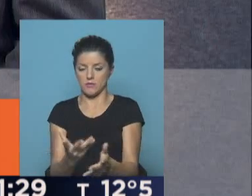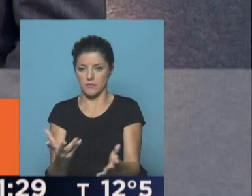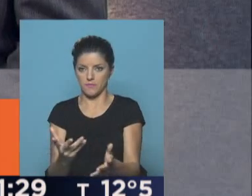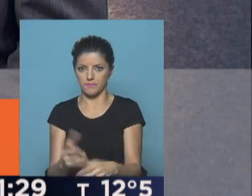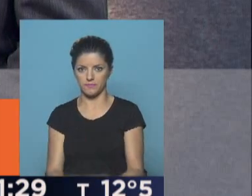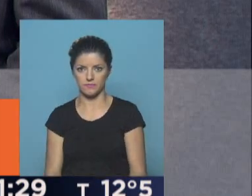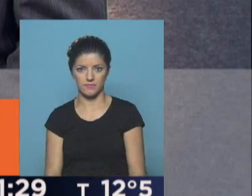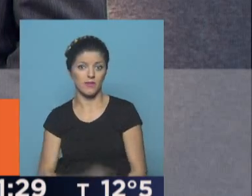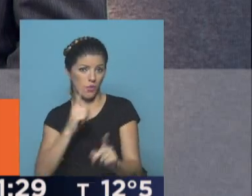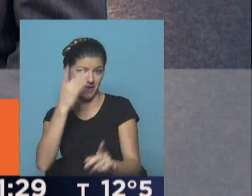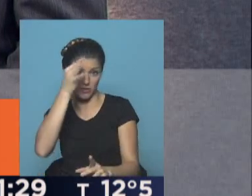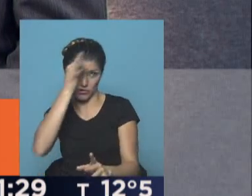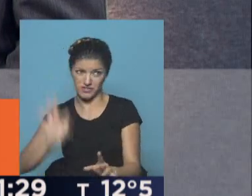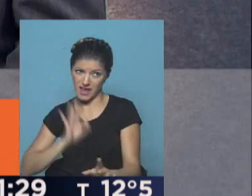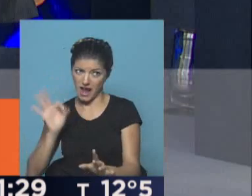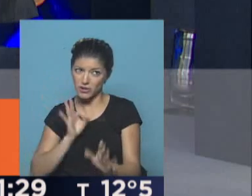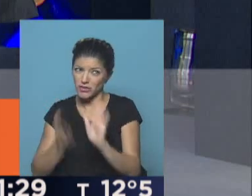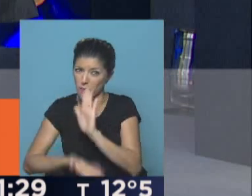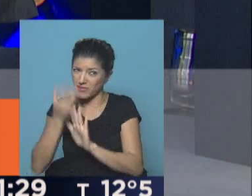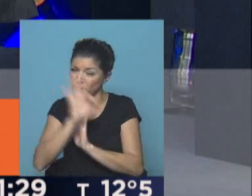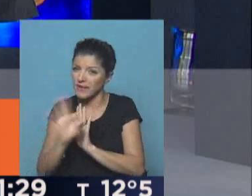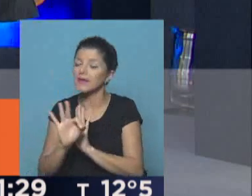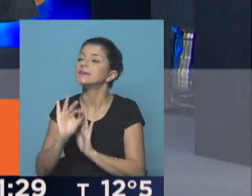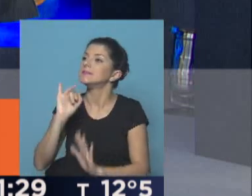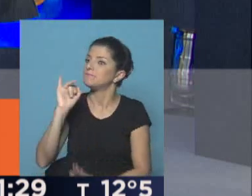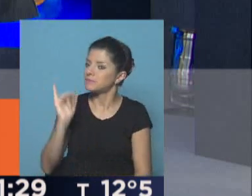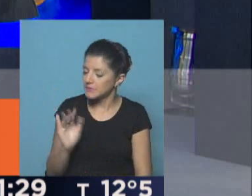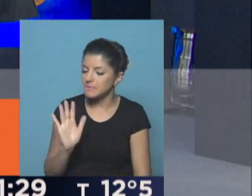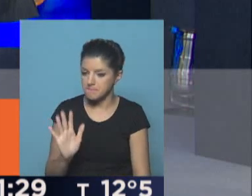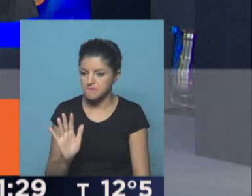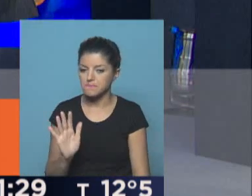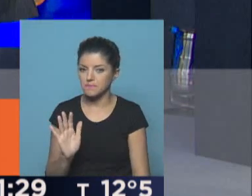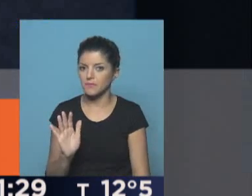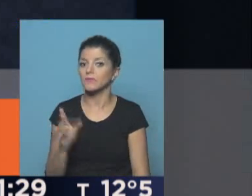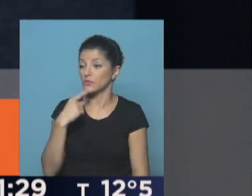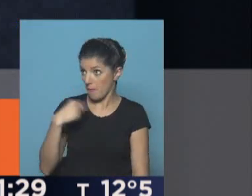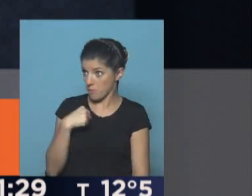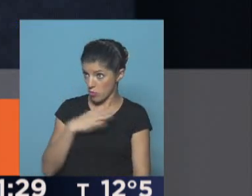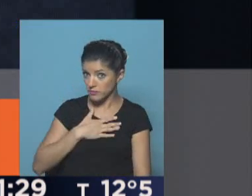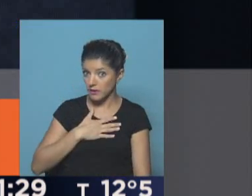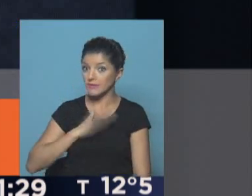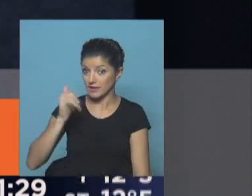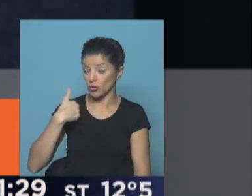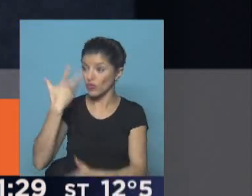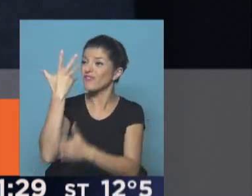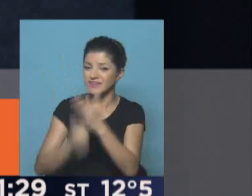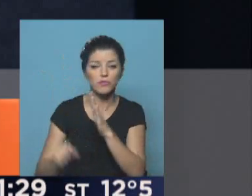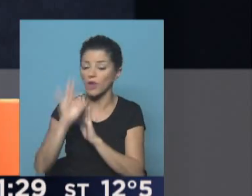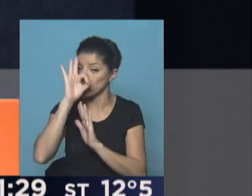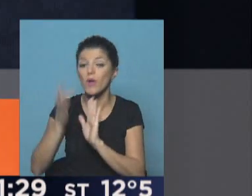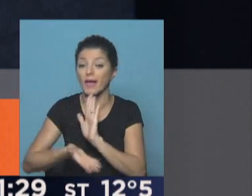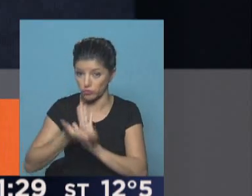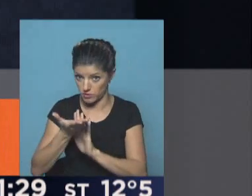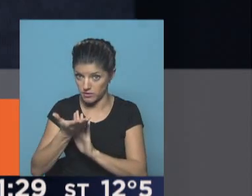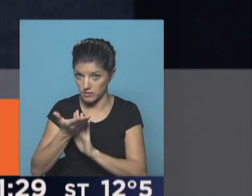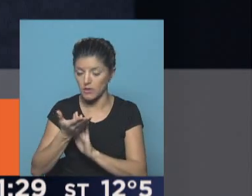de que fueron 12 años sin ningún aumento también no pero me parece ahí es que si usted me pregunta a mí fue un error de parte nuestra porque fue un